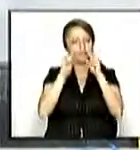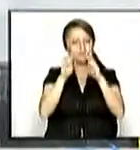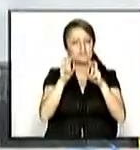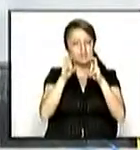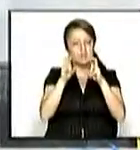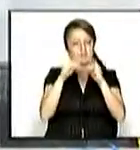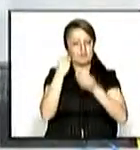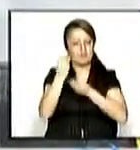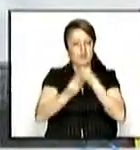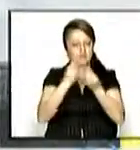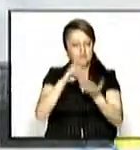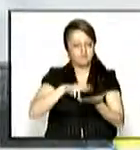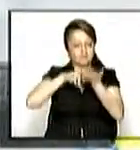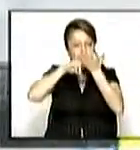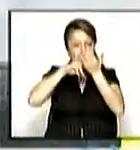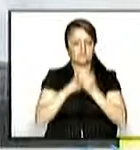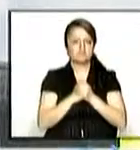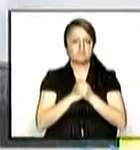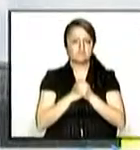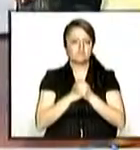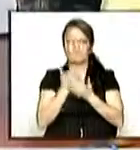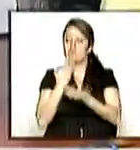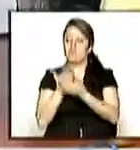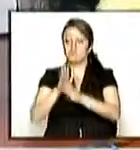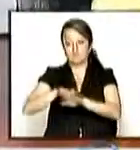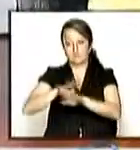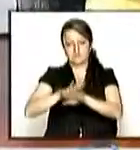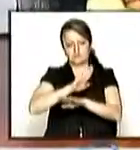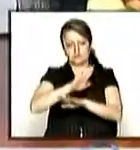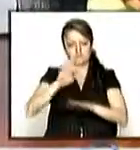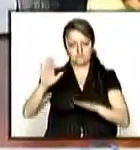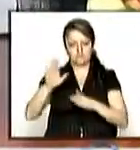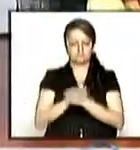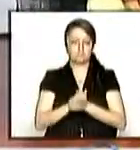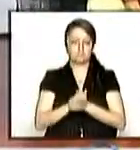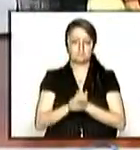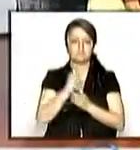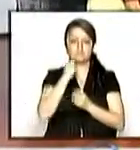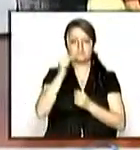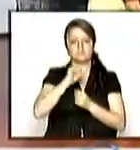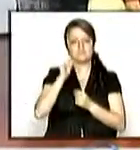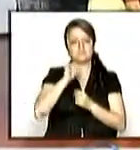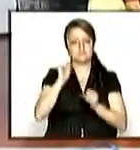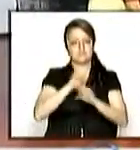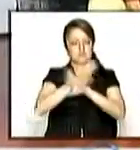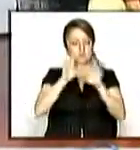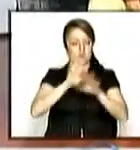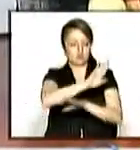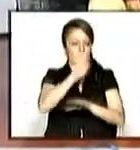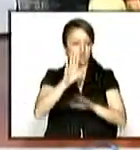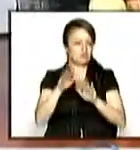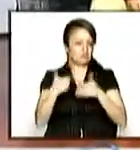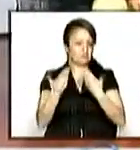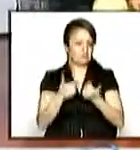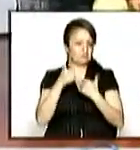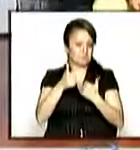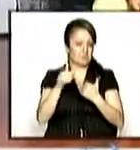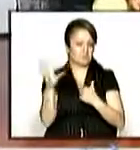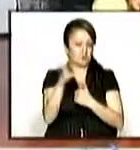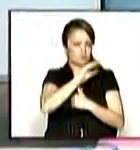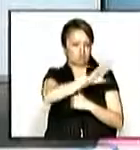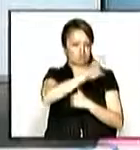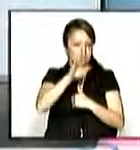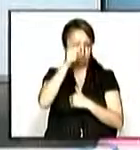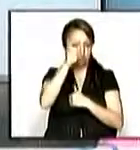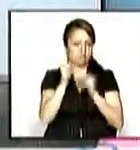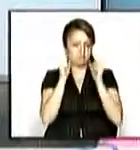zonas edéntulas. Buenas tardes, doctor. Muy buenas tardes a ustedes, doctor Jorge Enrique, Adriana, ¿cómo han estado? A todos los televidentes